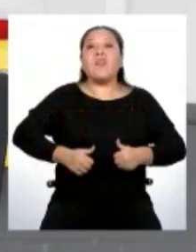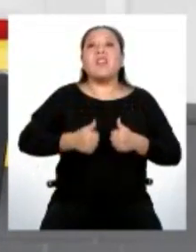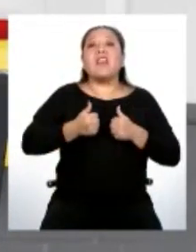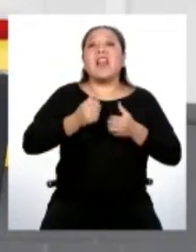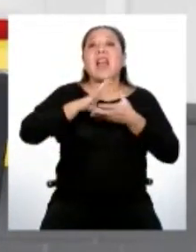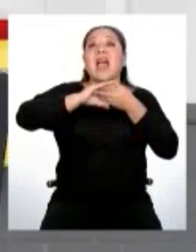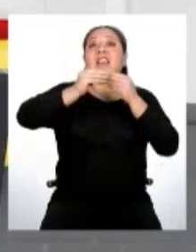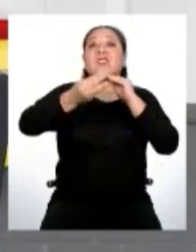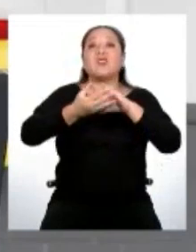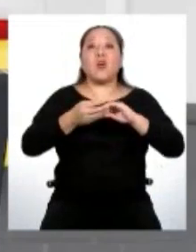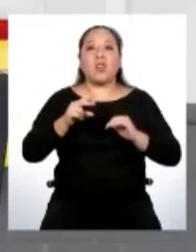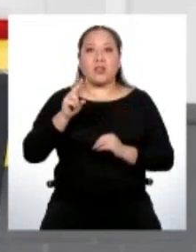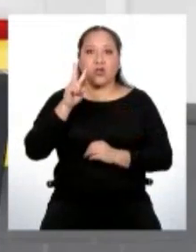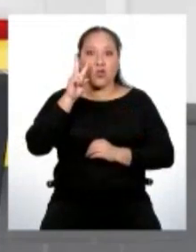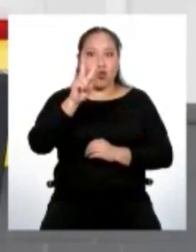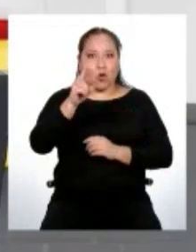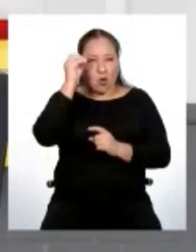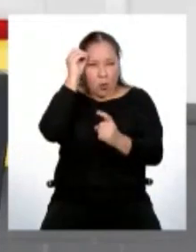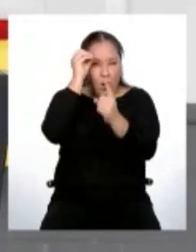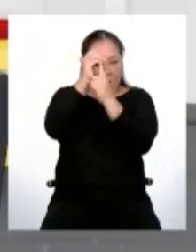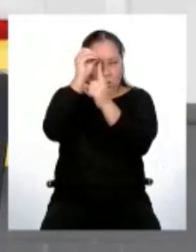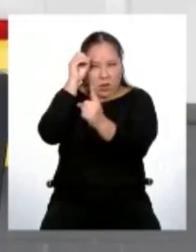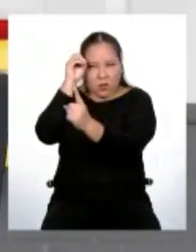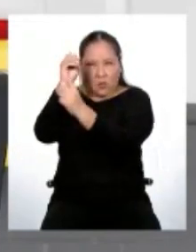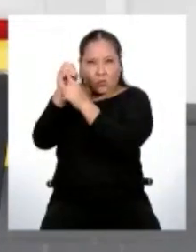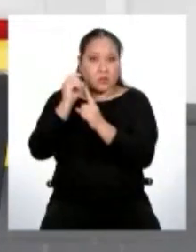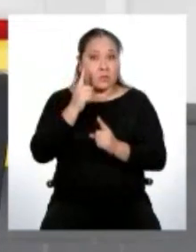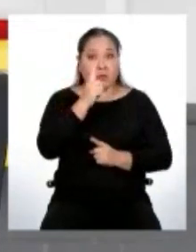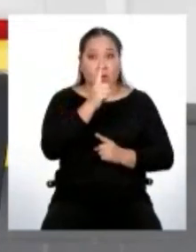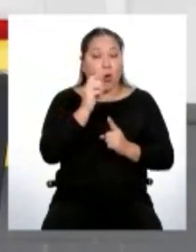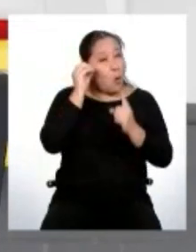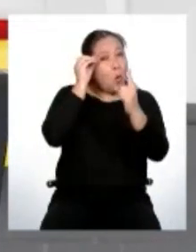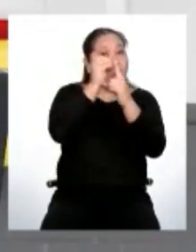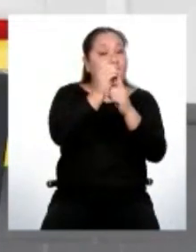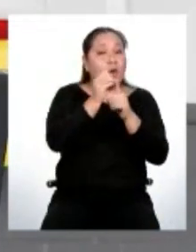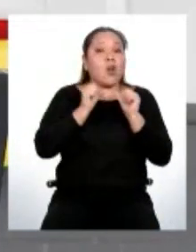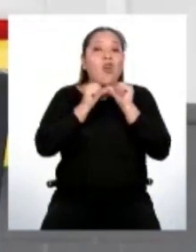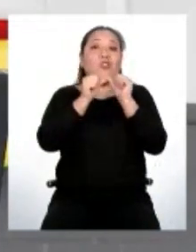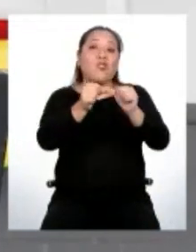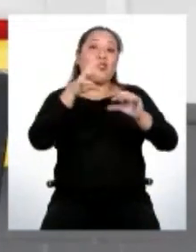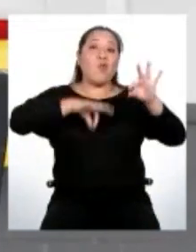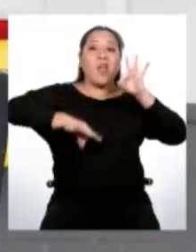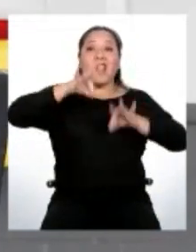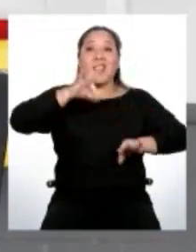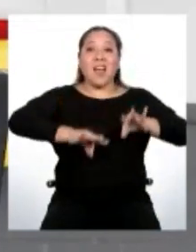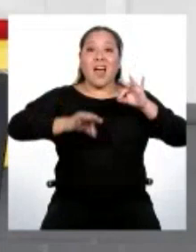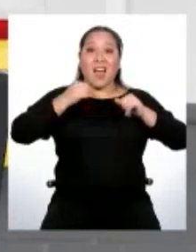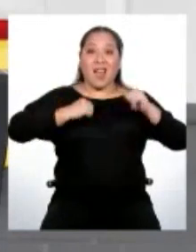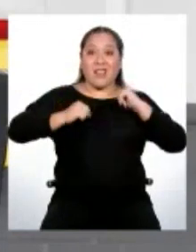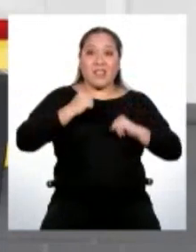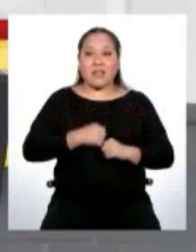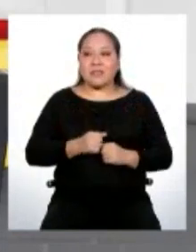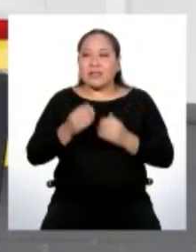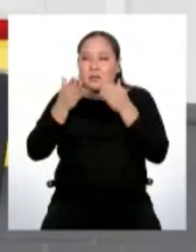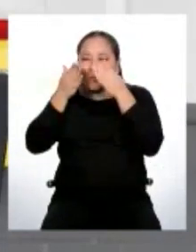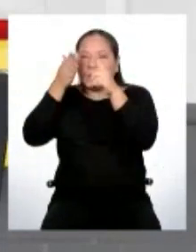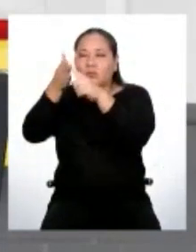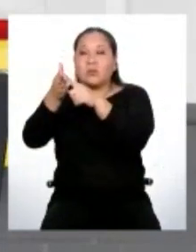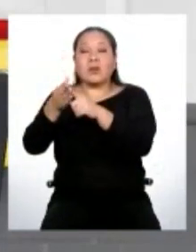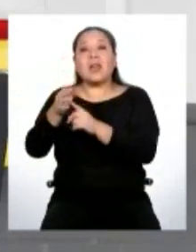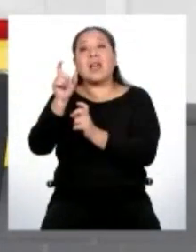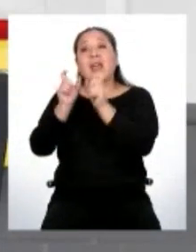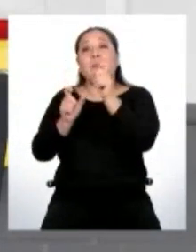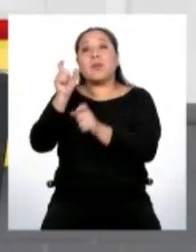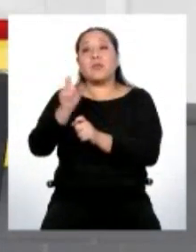creamos con dos fines súper importantes: mantener vivo el arte teatral y concientizar a las personas sobre el